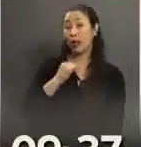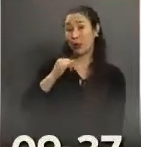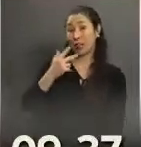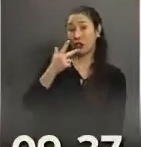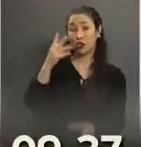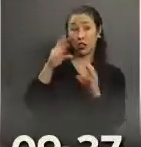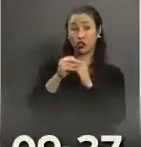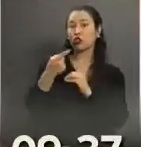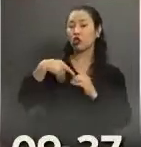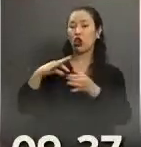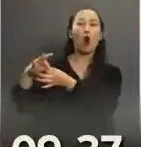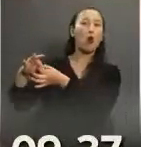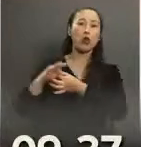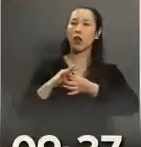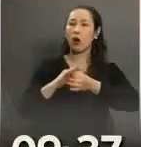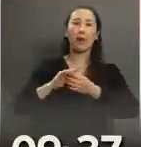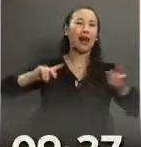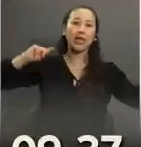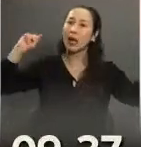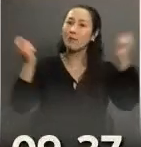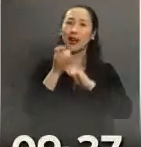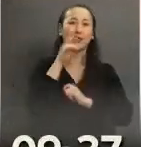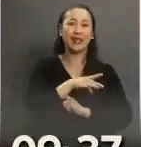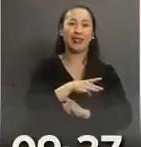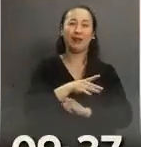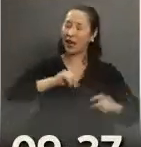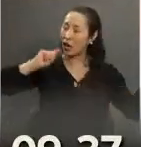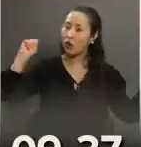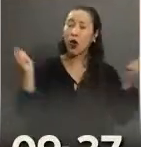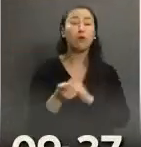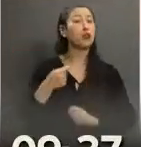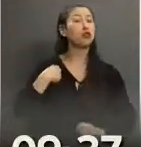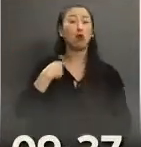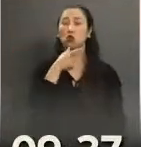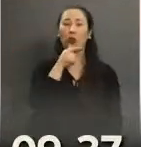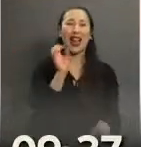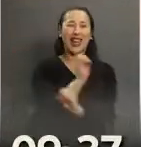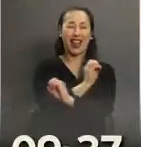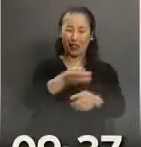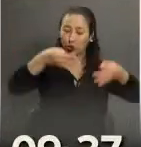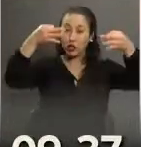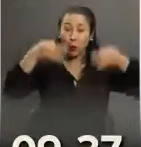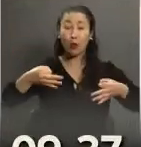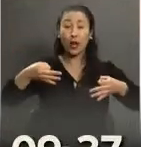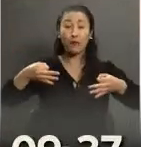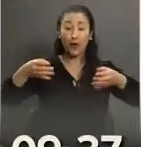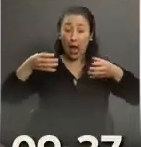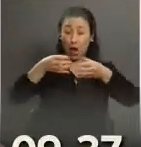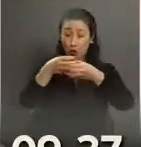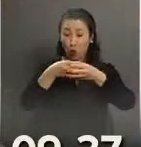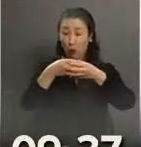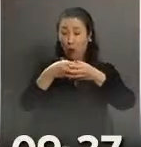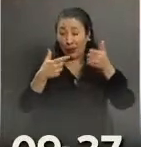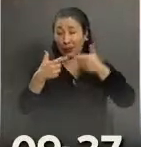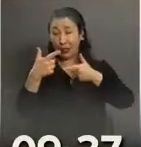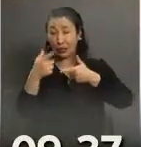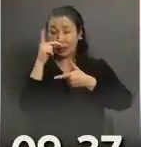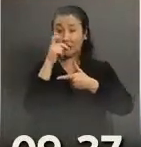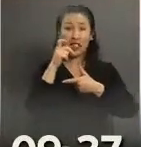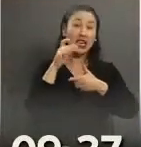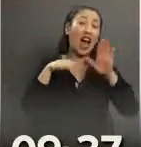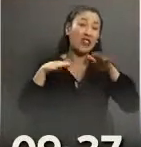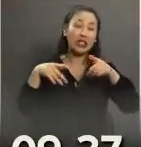cambiar Chile, no tengo ninguna duda de eso. En partidos que son difíciles siempre hay fricciones,